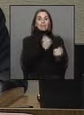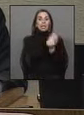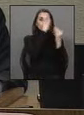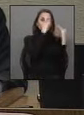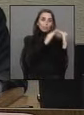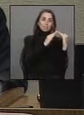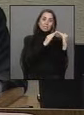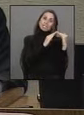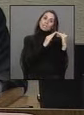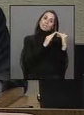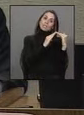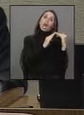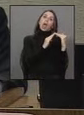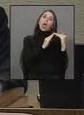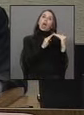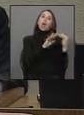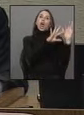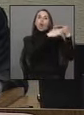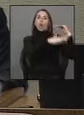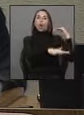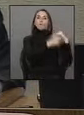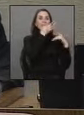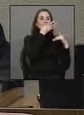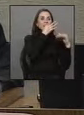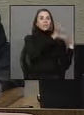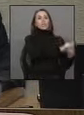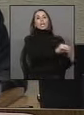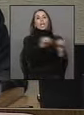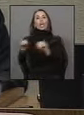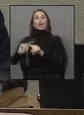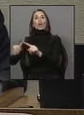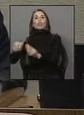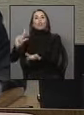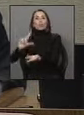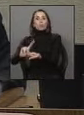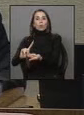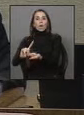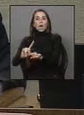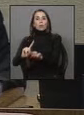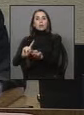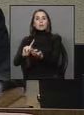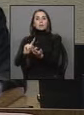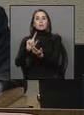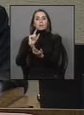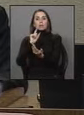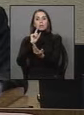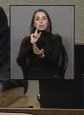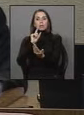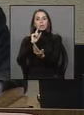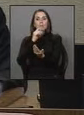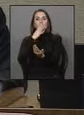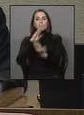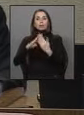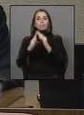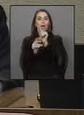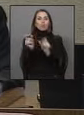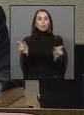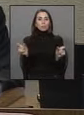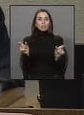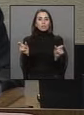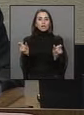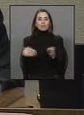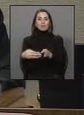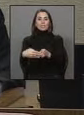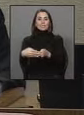Comisaría de Lomas Verdes para ubicarla en un sector mucho más amigable para la comunidad, como lo es la